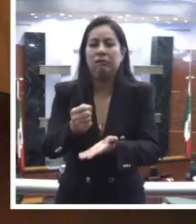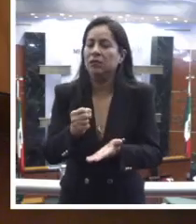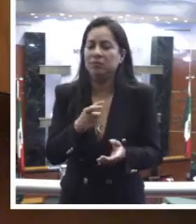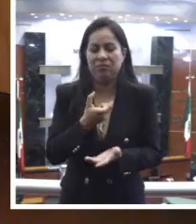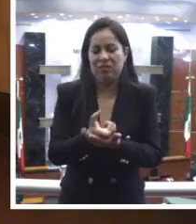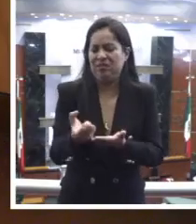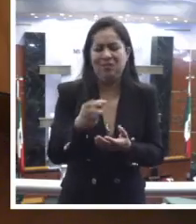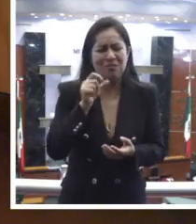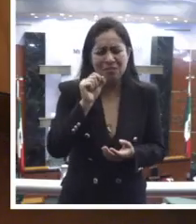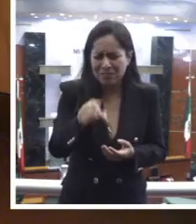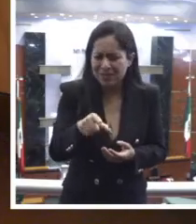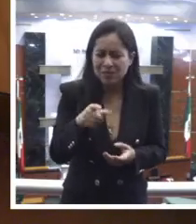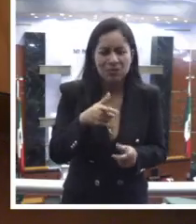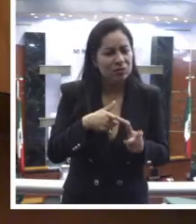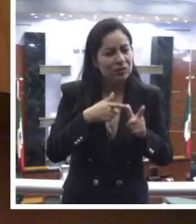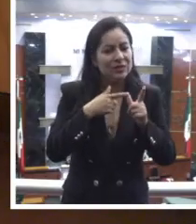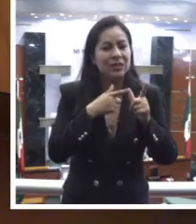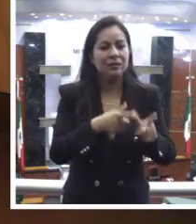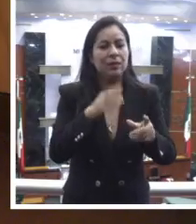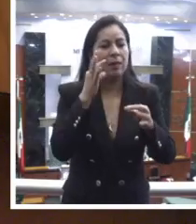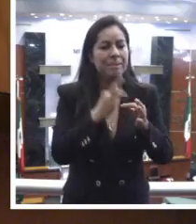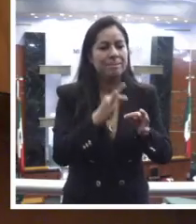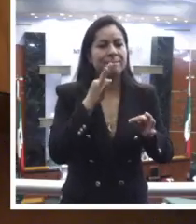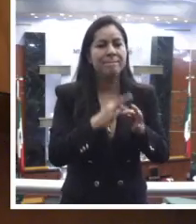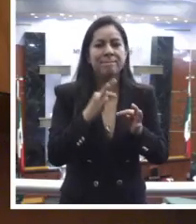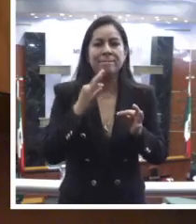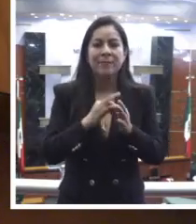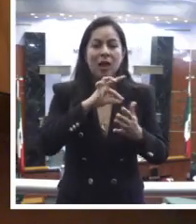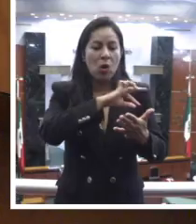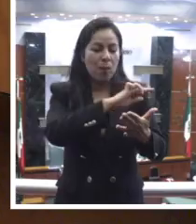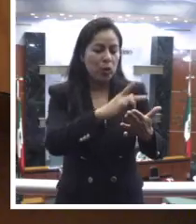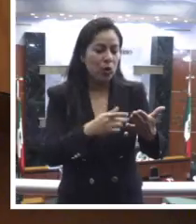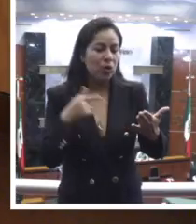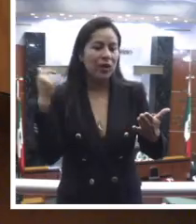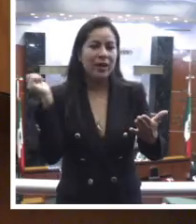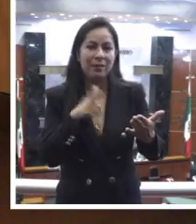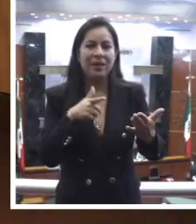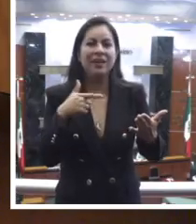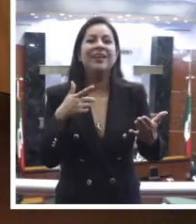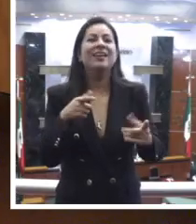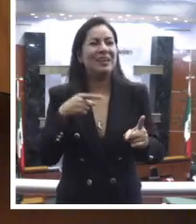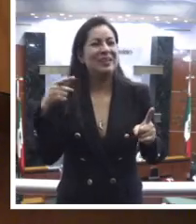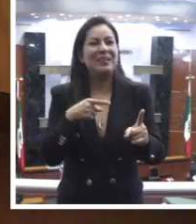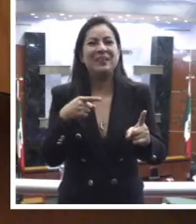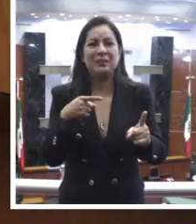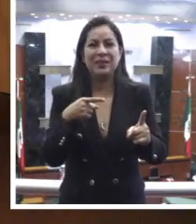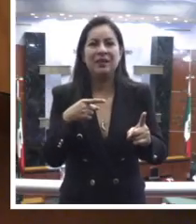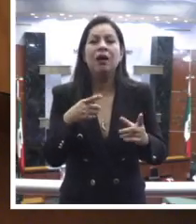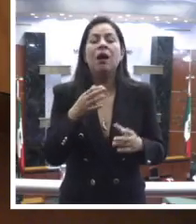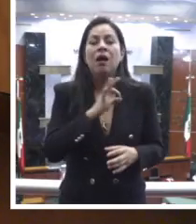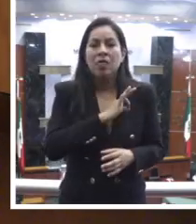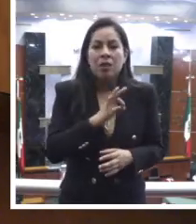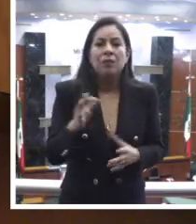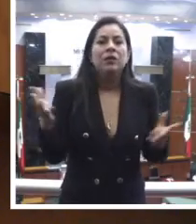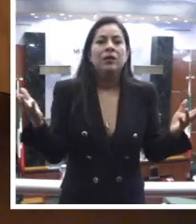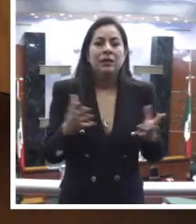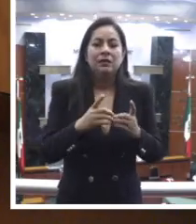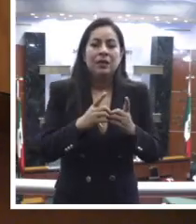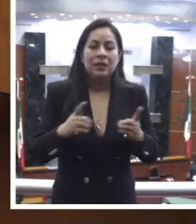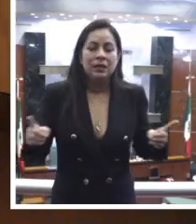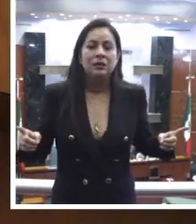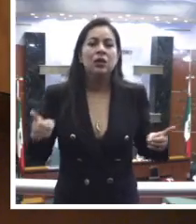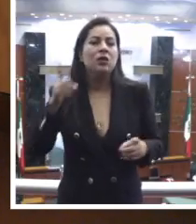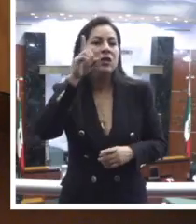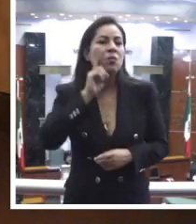sino también un seguimiento puntual a un programa que tiene la finalidad de poder generar el desarrollo